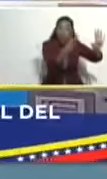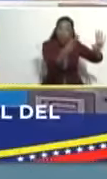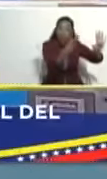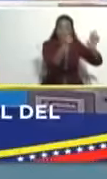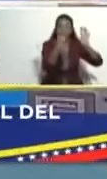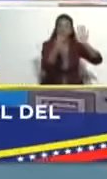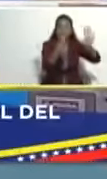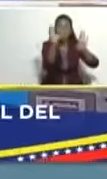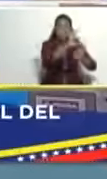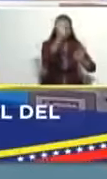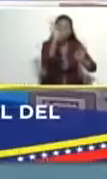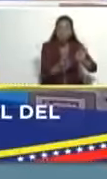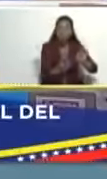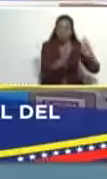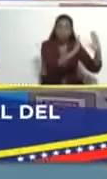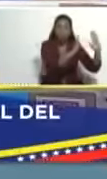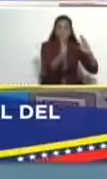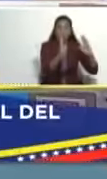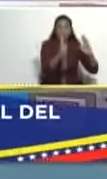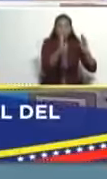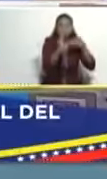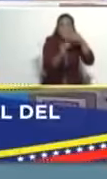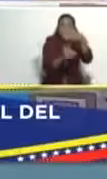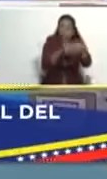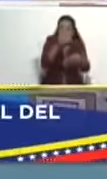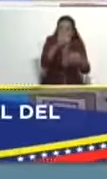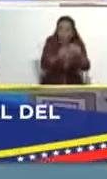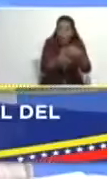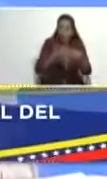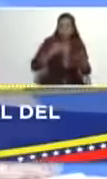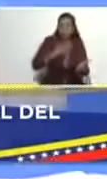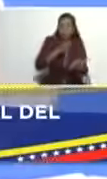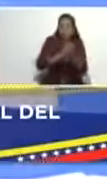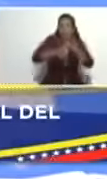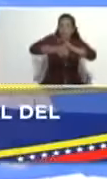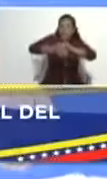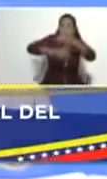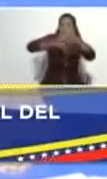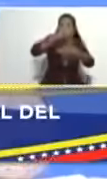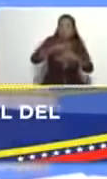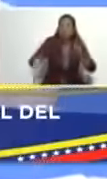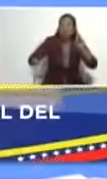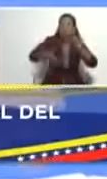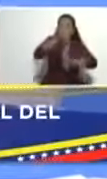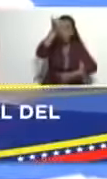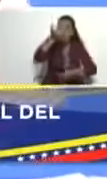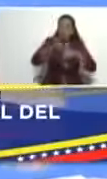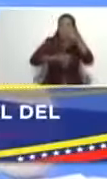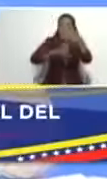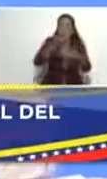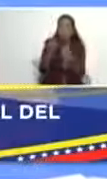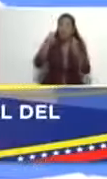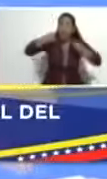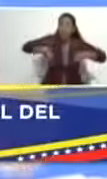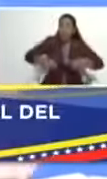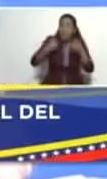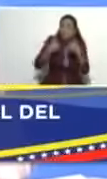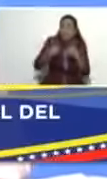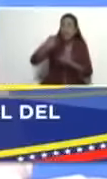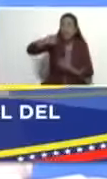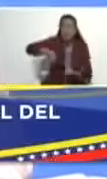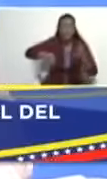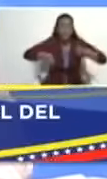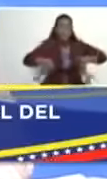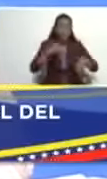86%. Paso a paso, poco a poco, vamos lejos y vamos a recuperar los ingresos